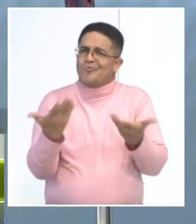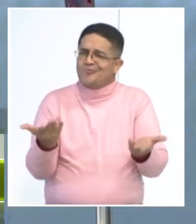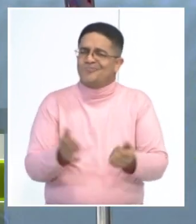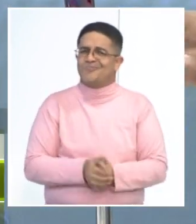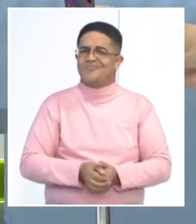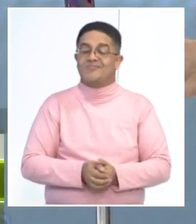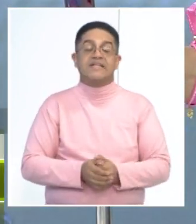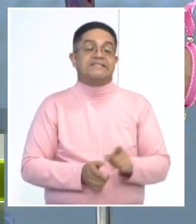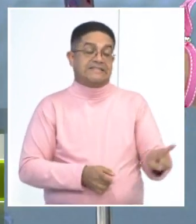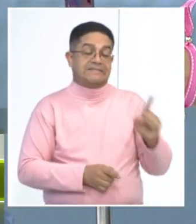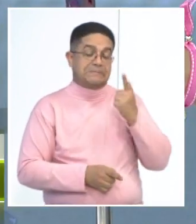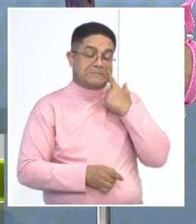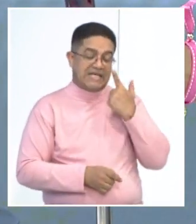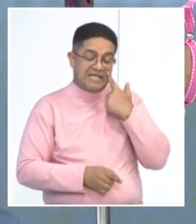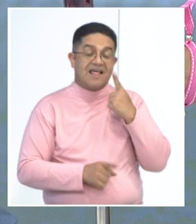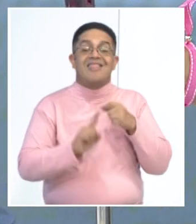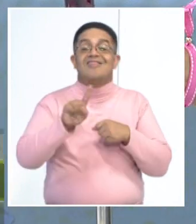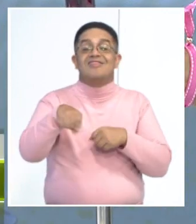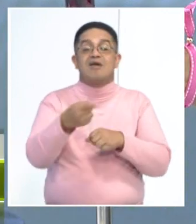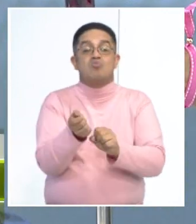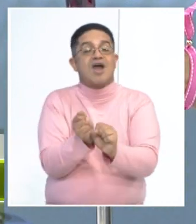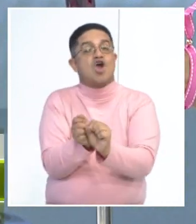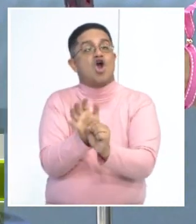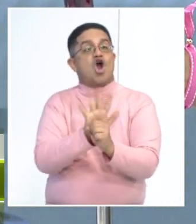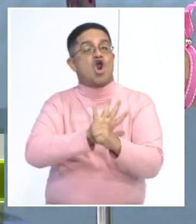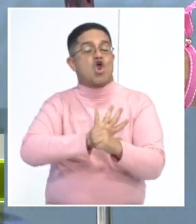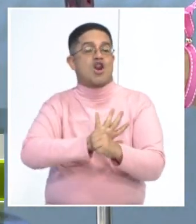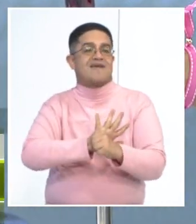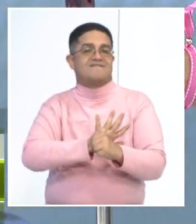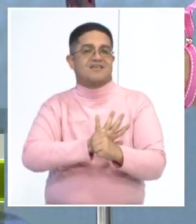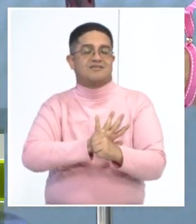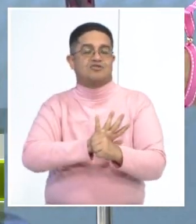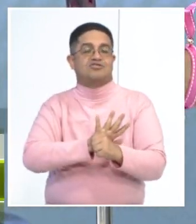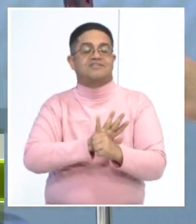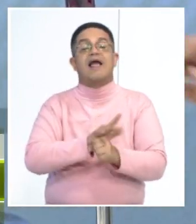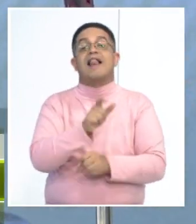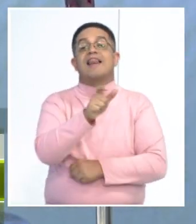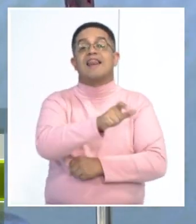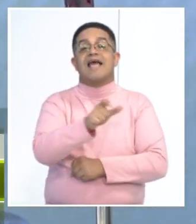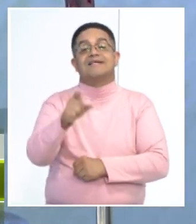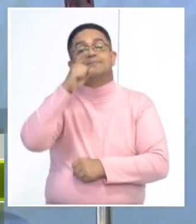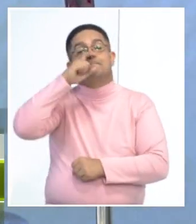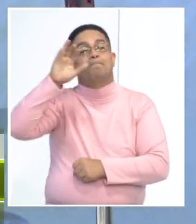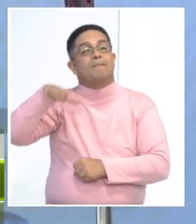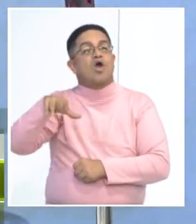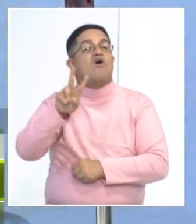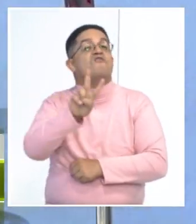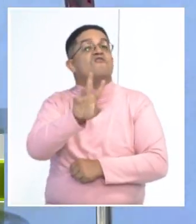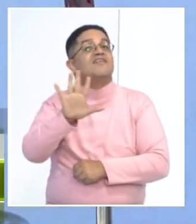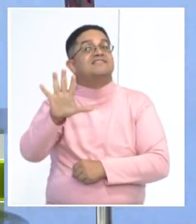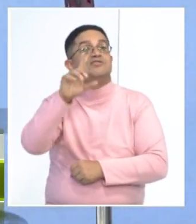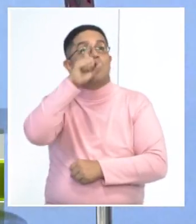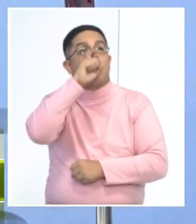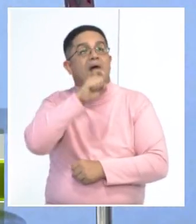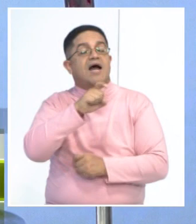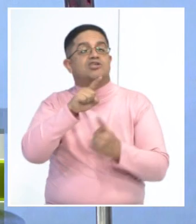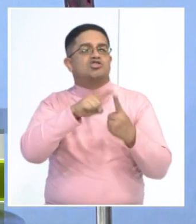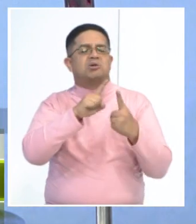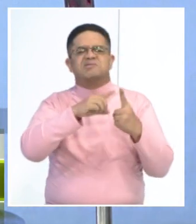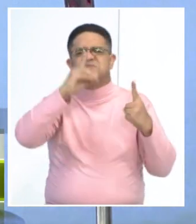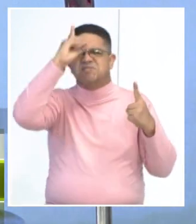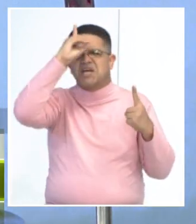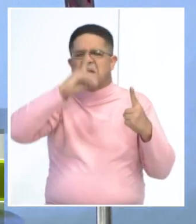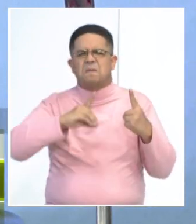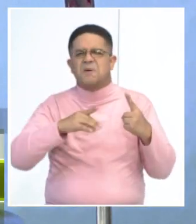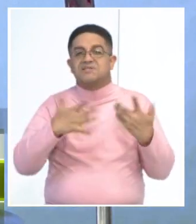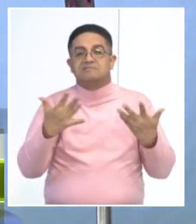Fíjate, después de la pandemia, la población menor de 25 años, la primera causa de discapacidad